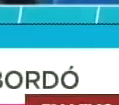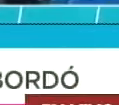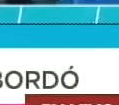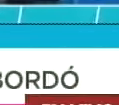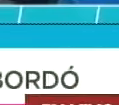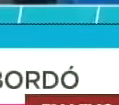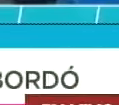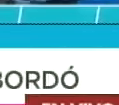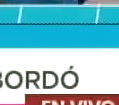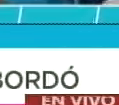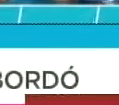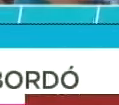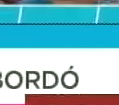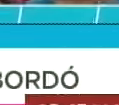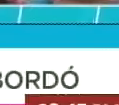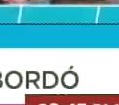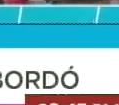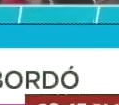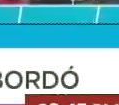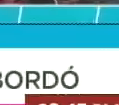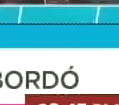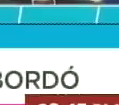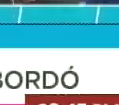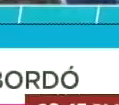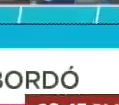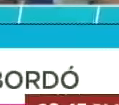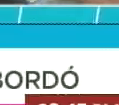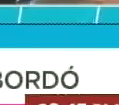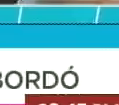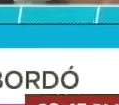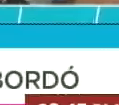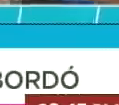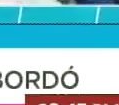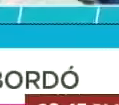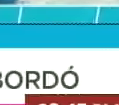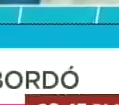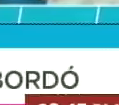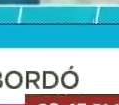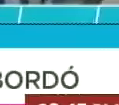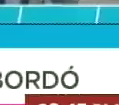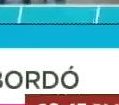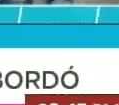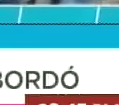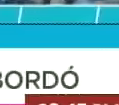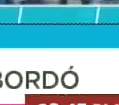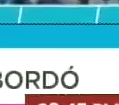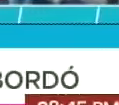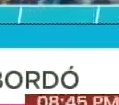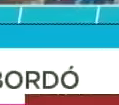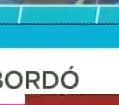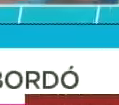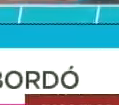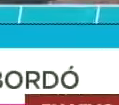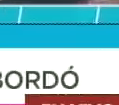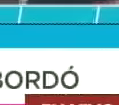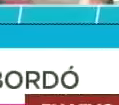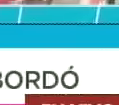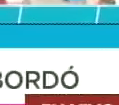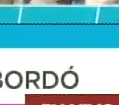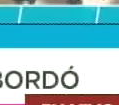transformar nuestra calidad de vida junto a nuestro gobierno. Entonces no puede haber pase presidencial sin